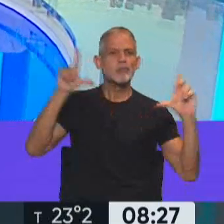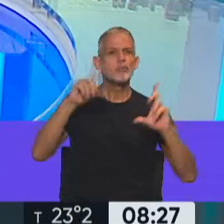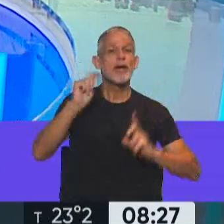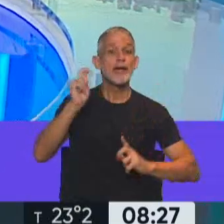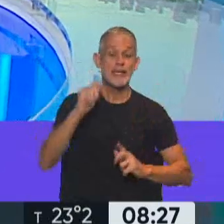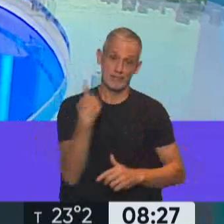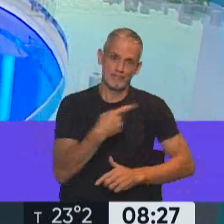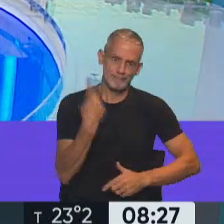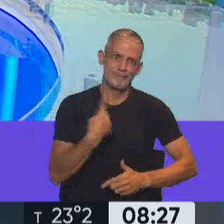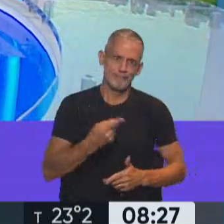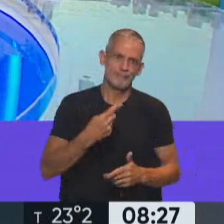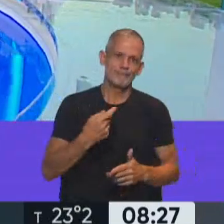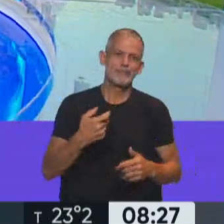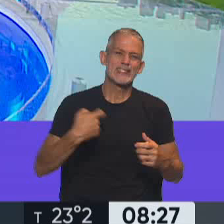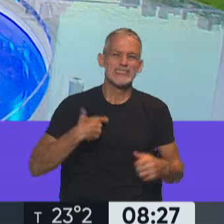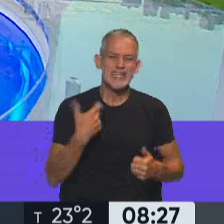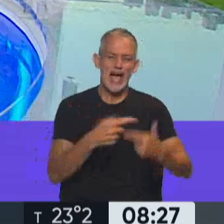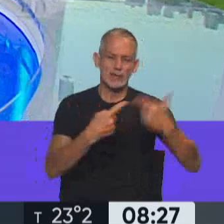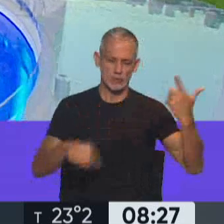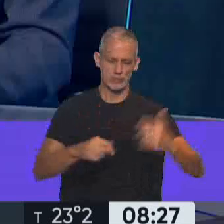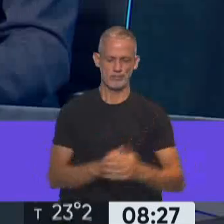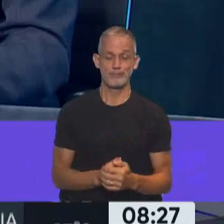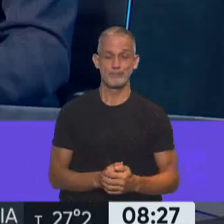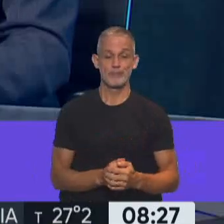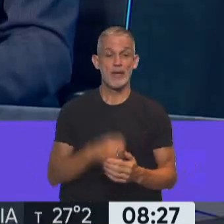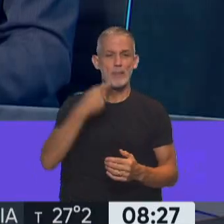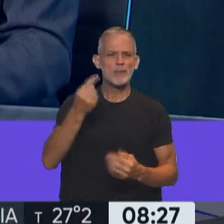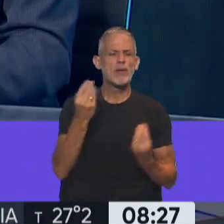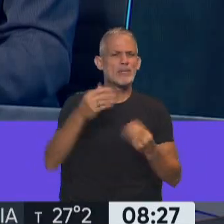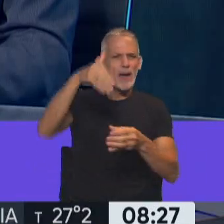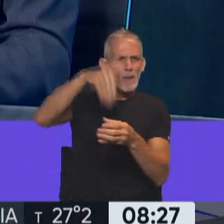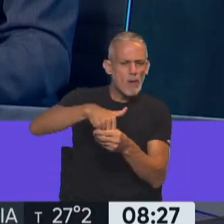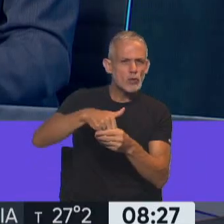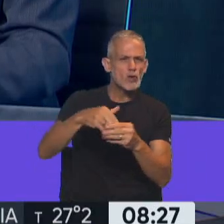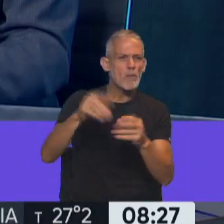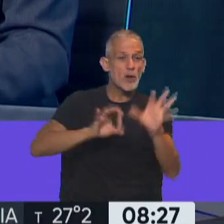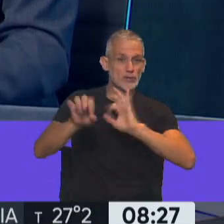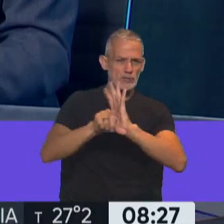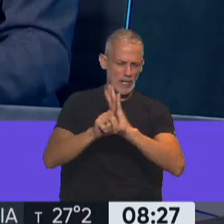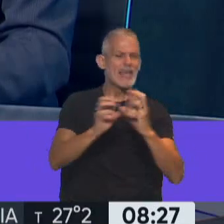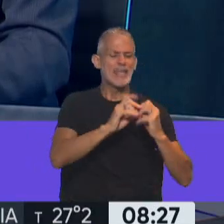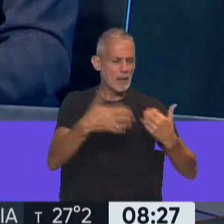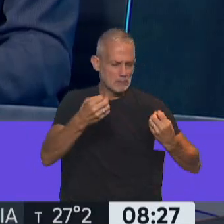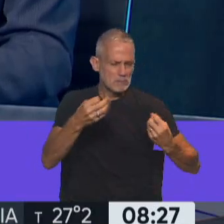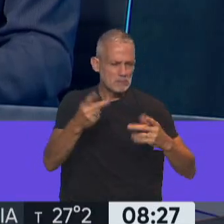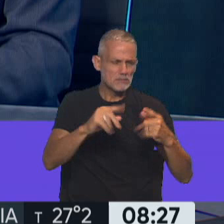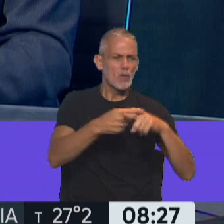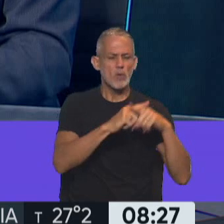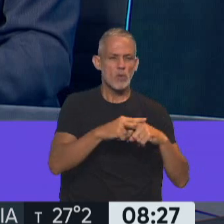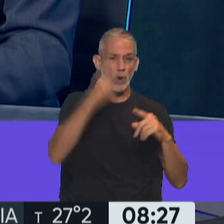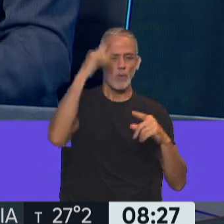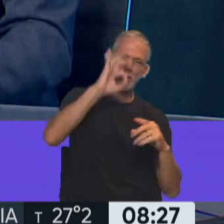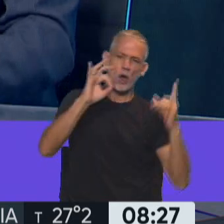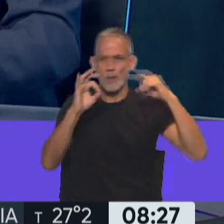que jugar un papel fundamental. Yasky, ¿qué va a pasar con la votación, digo, al margen del debate que es muy interesante y que se sabe que hay